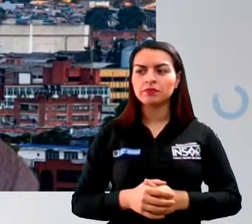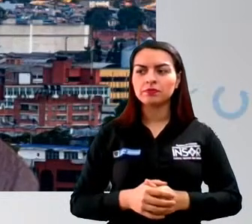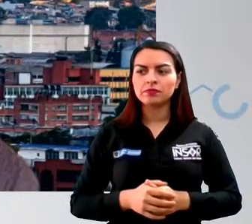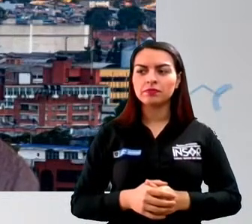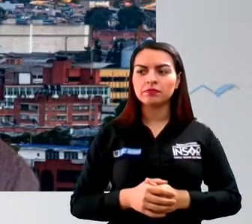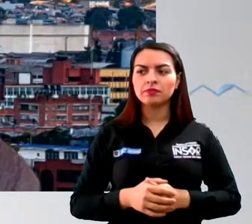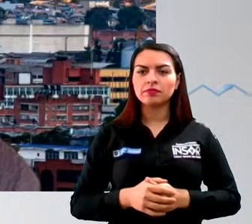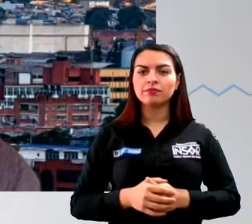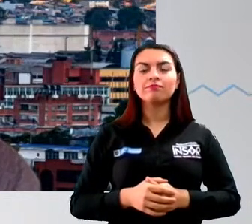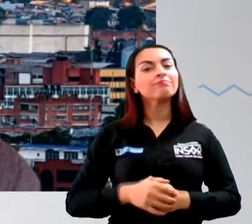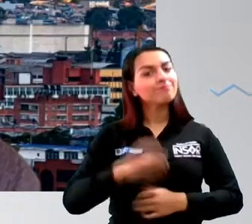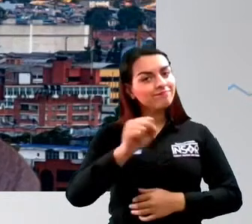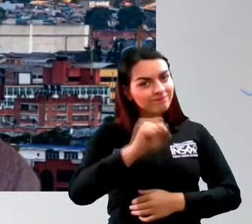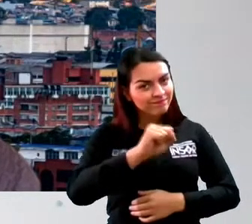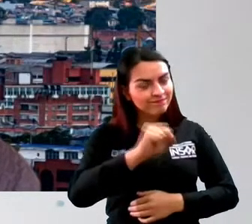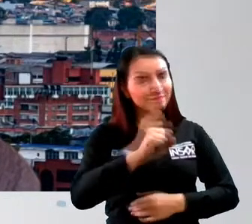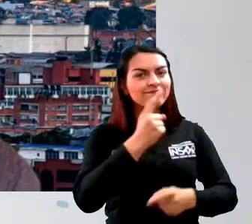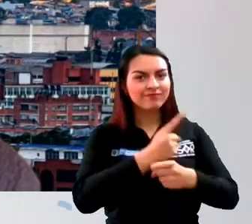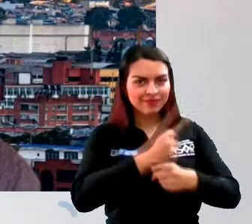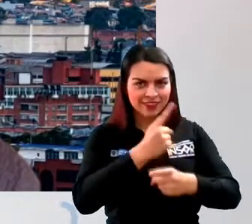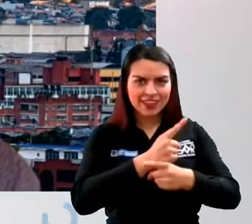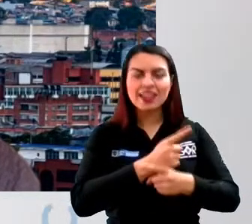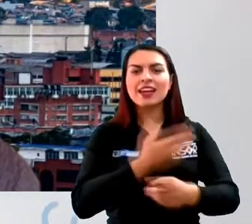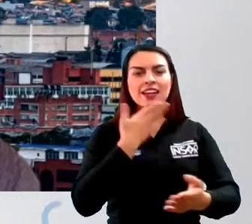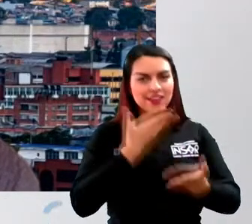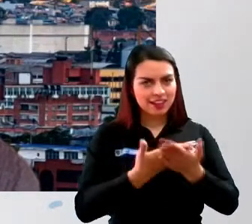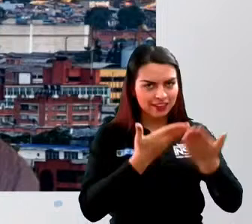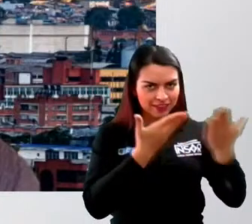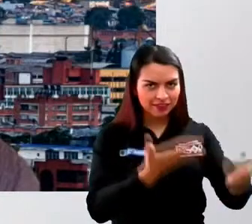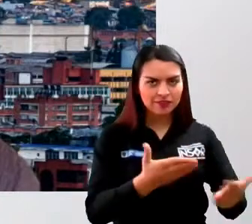Yes, thank you. Sí, Álvaro. Muchas gracias, Álvaro.